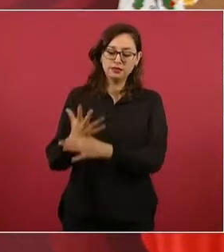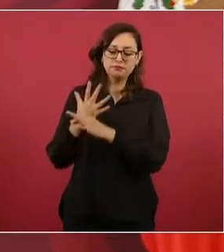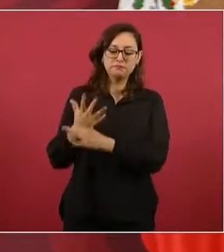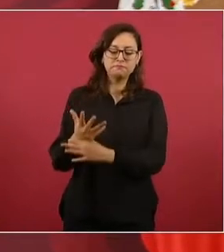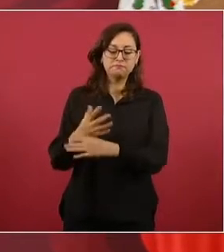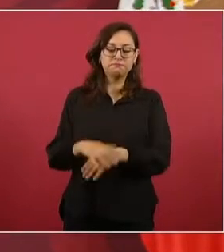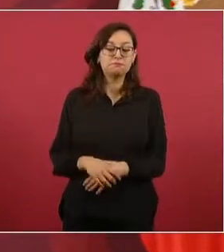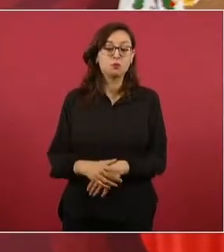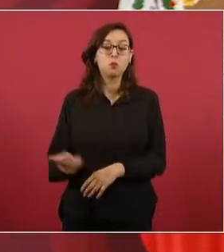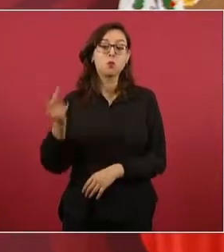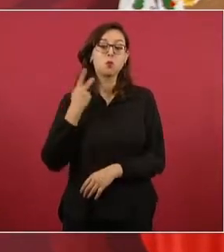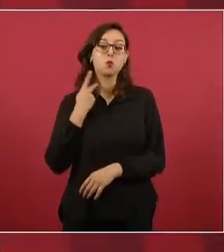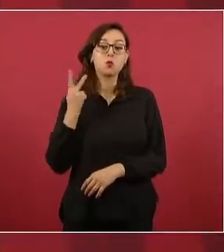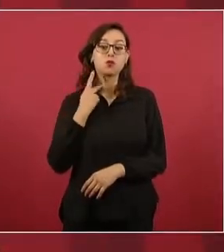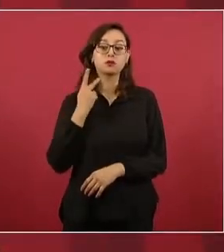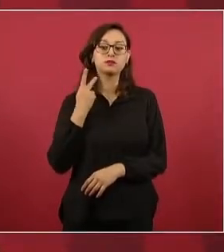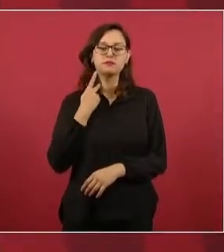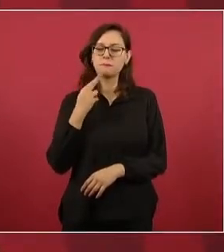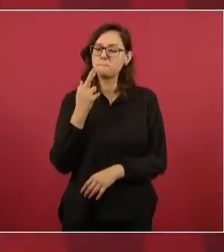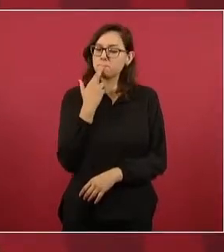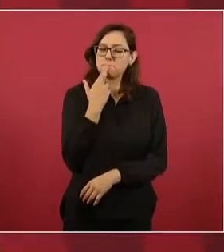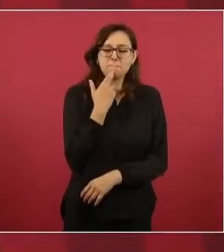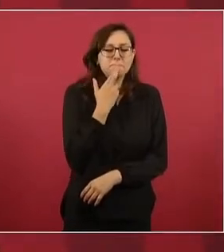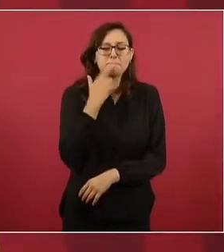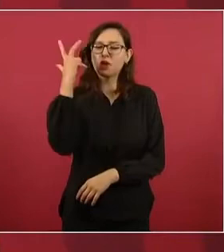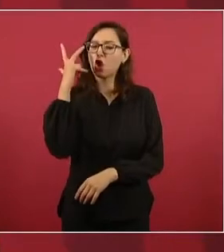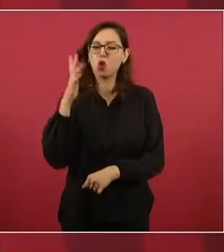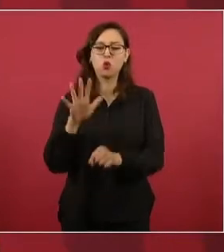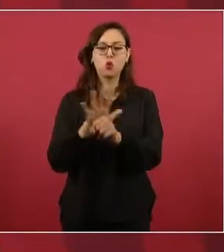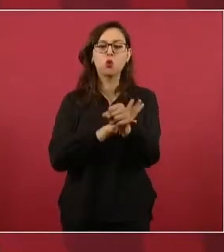sistema de gobierno